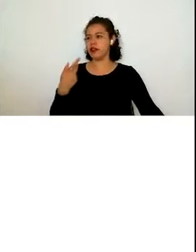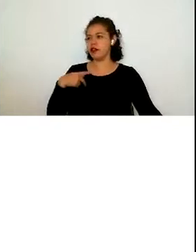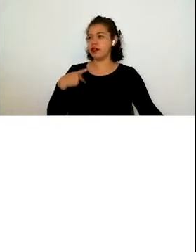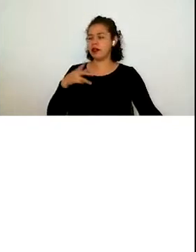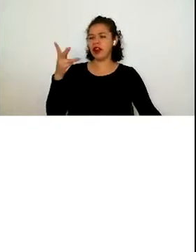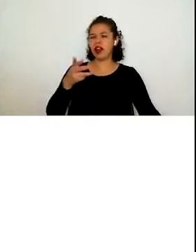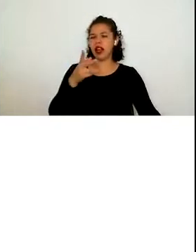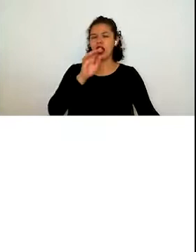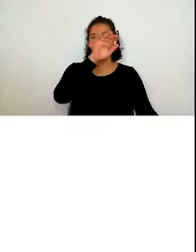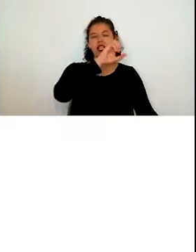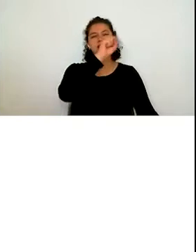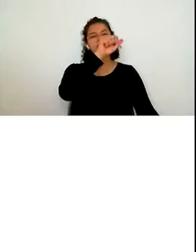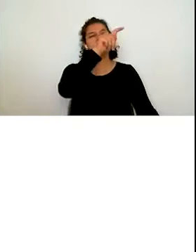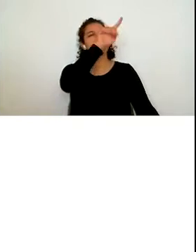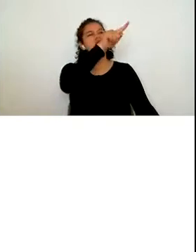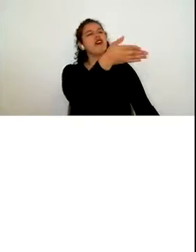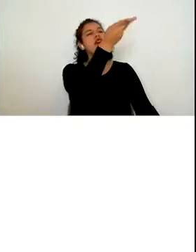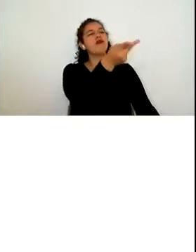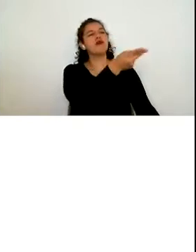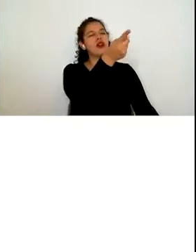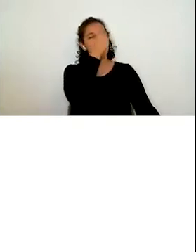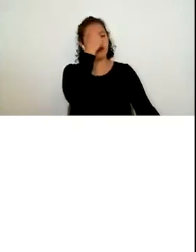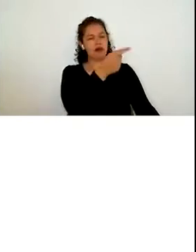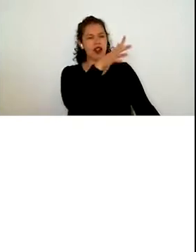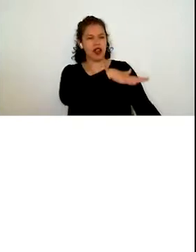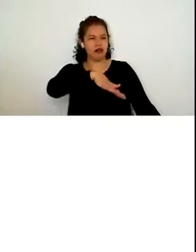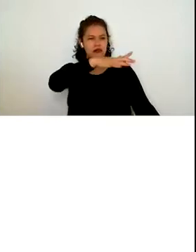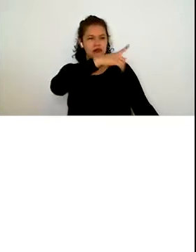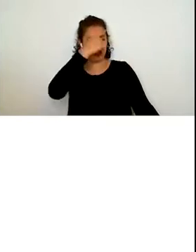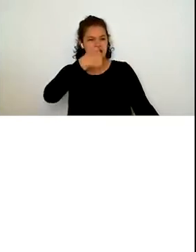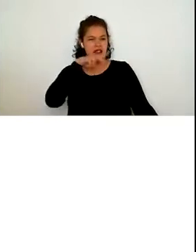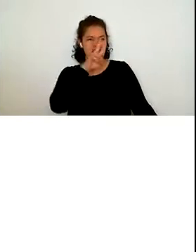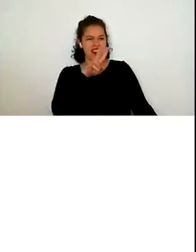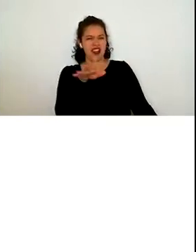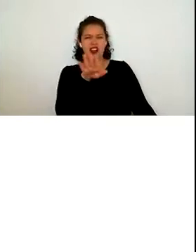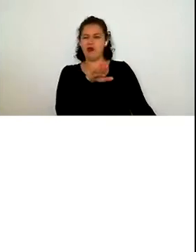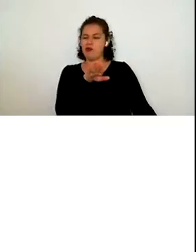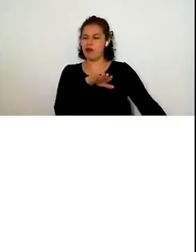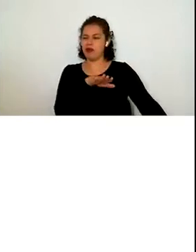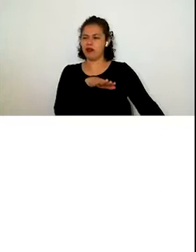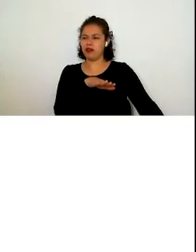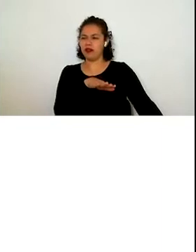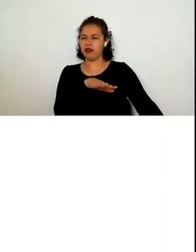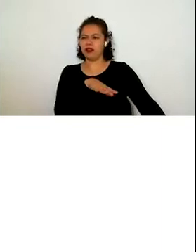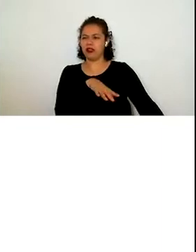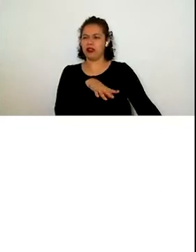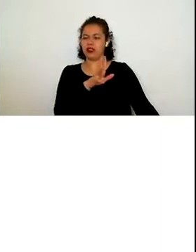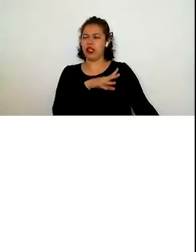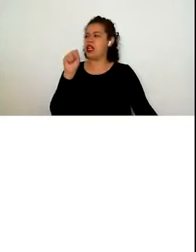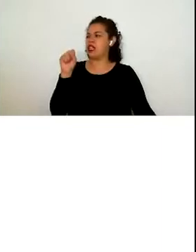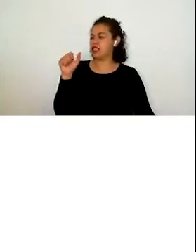consulta al SAT respecto a esta situación de vigilancia, pero el SAT determinó